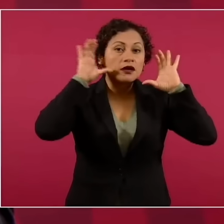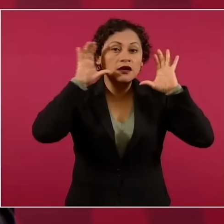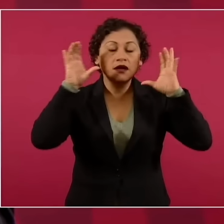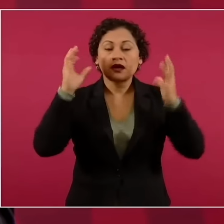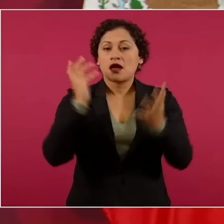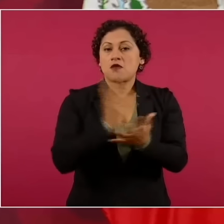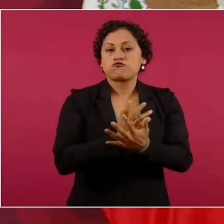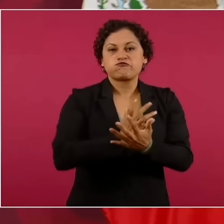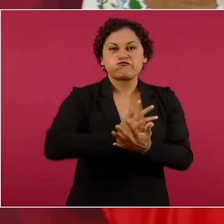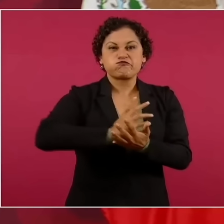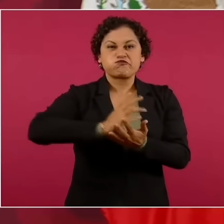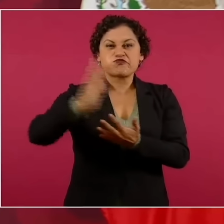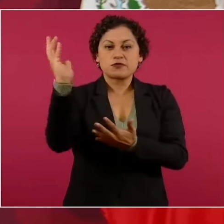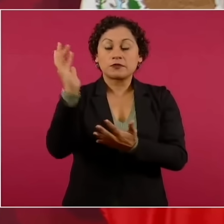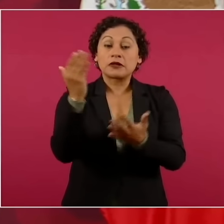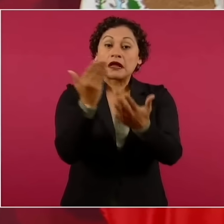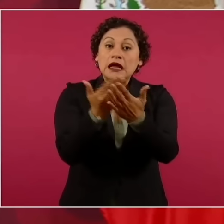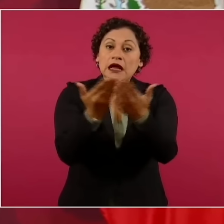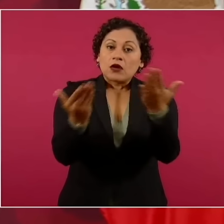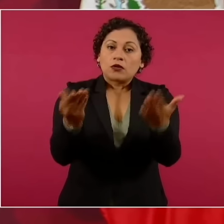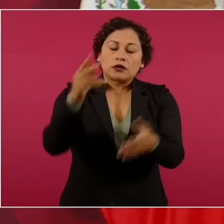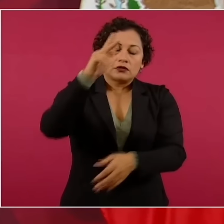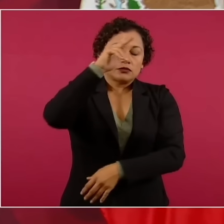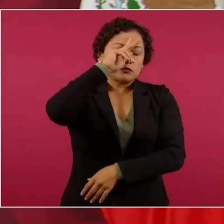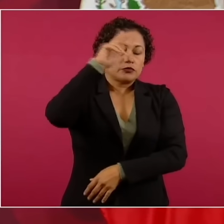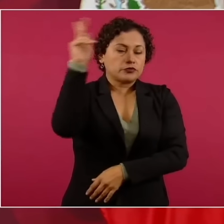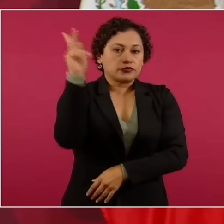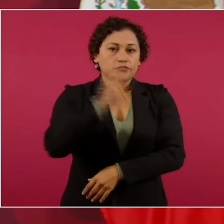de que van a haber elecciones en Estados Unidos